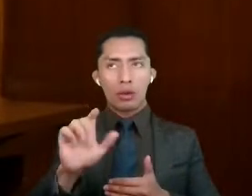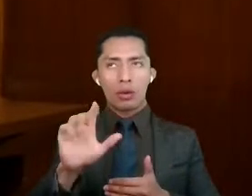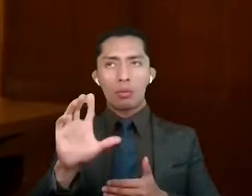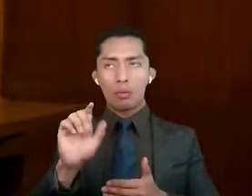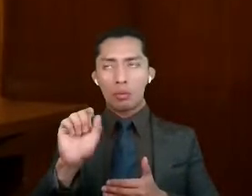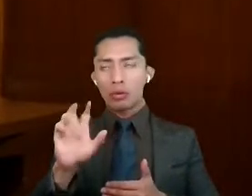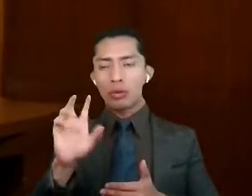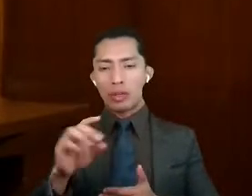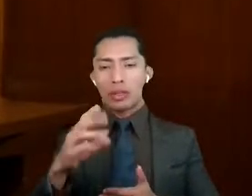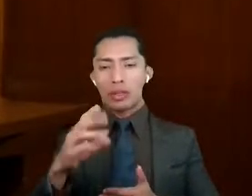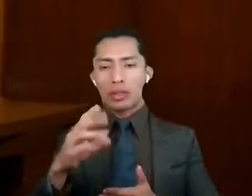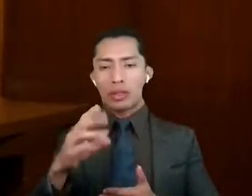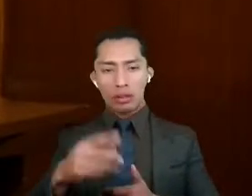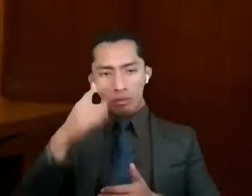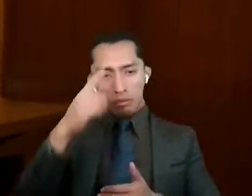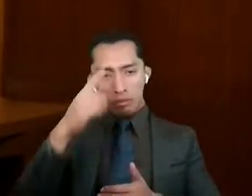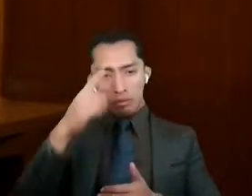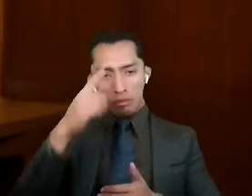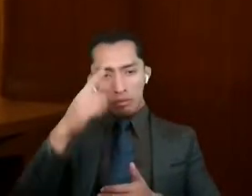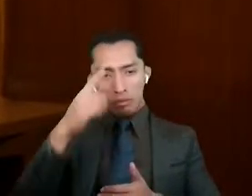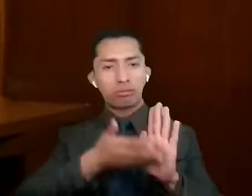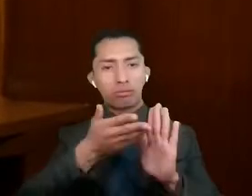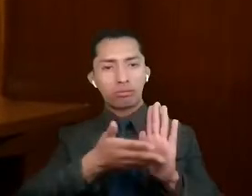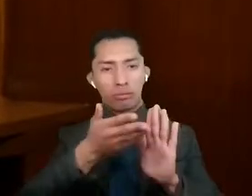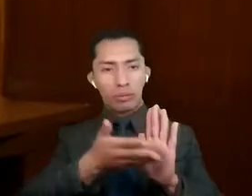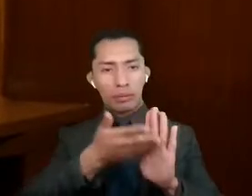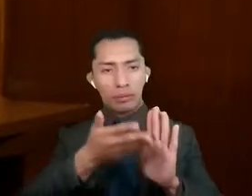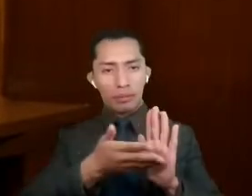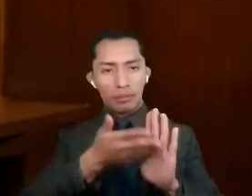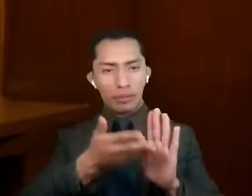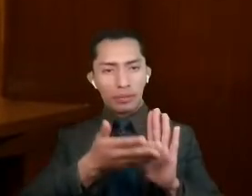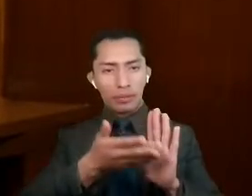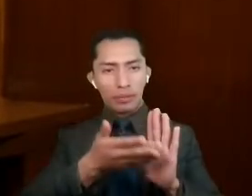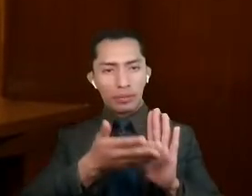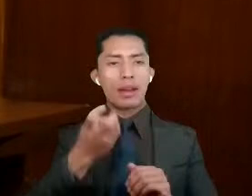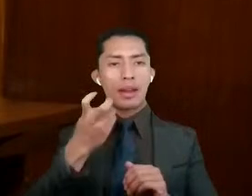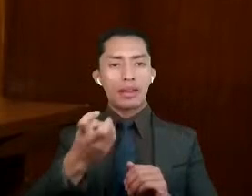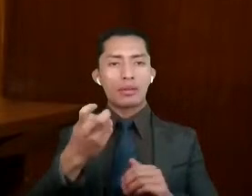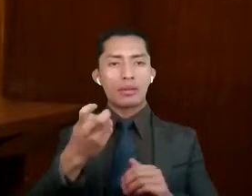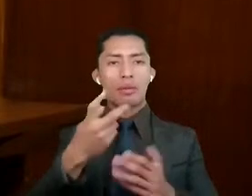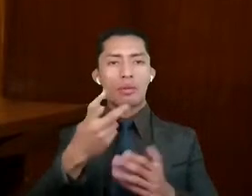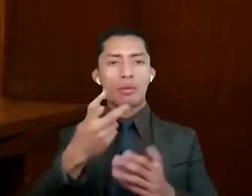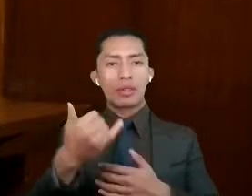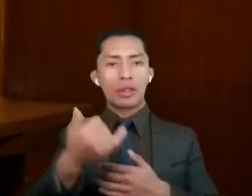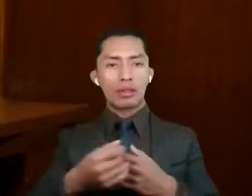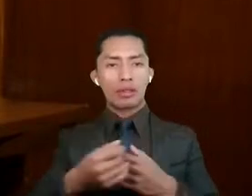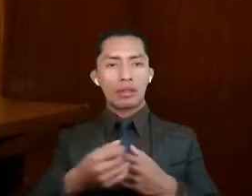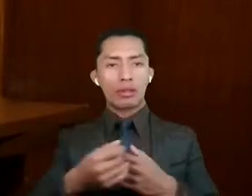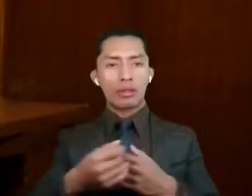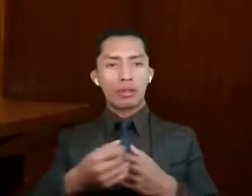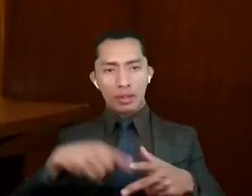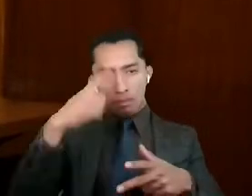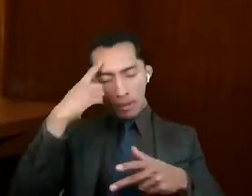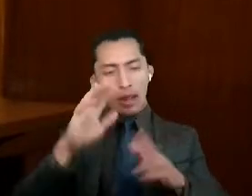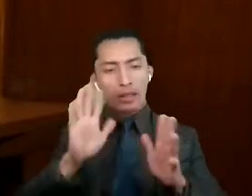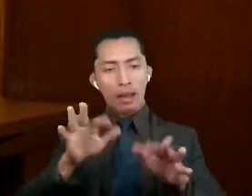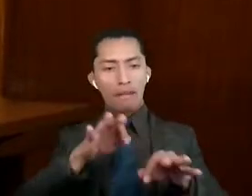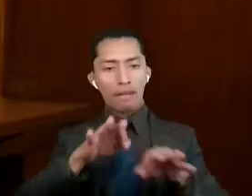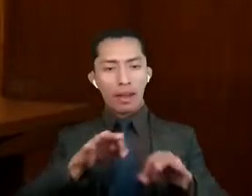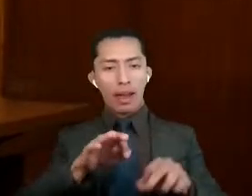95.33% para su construcción. En este sentido, el proyecto inicial para la entrada en operación del